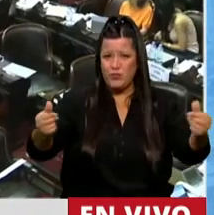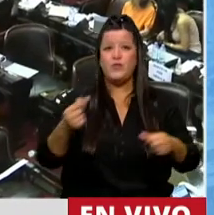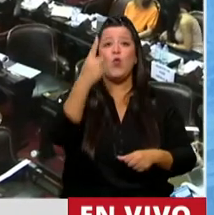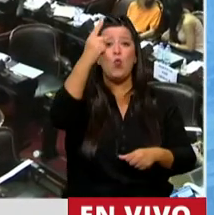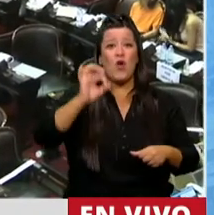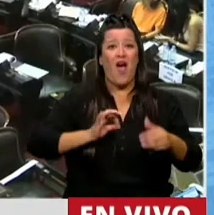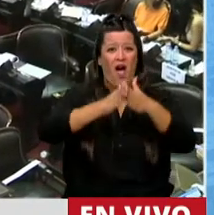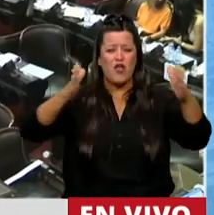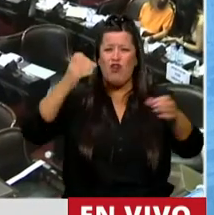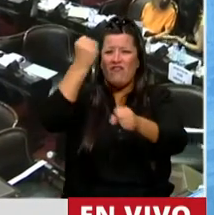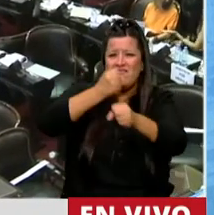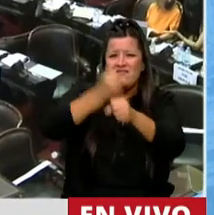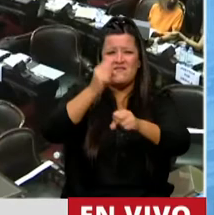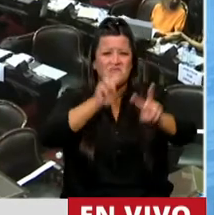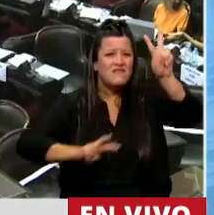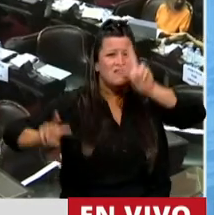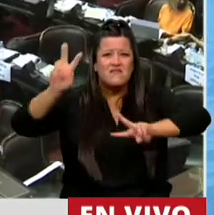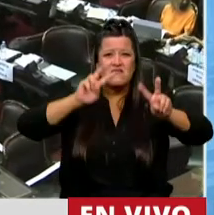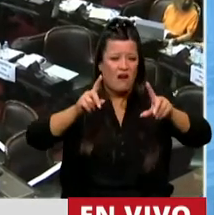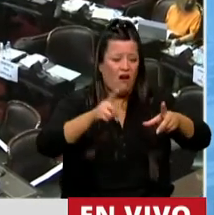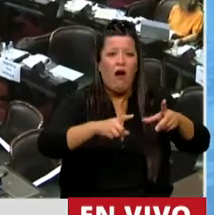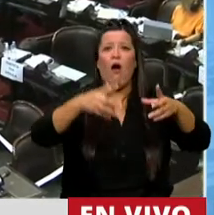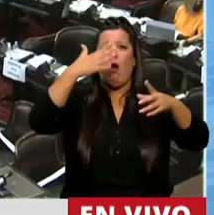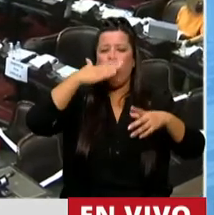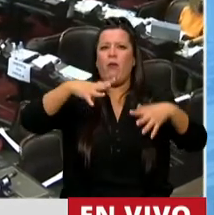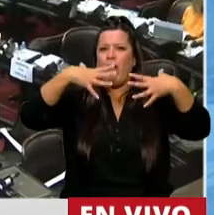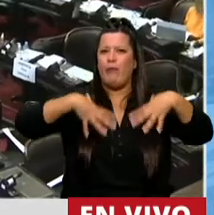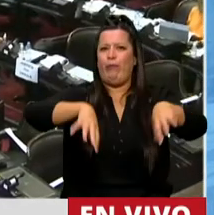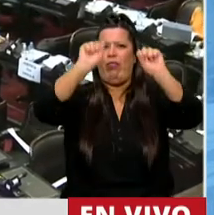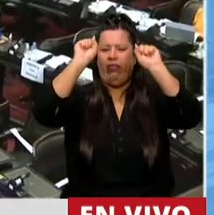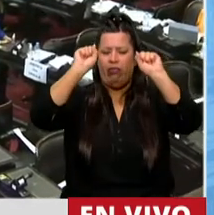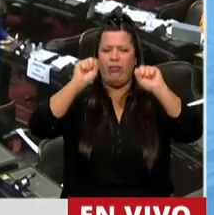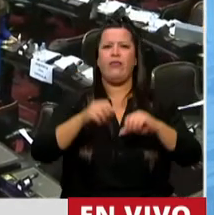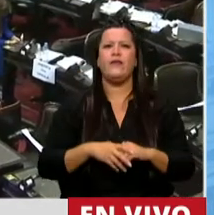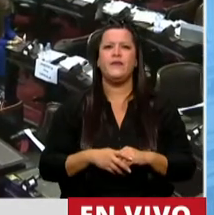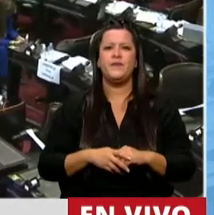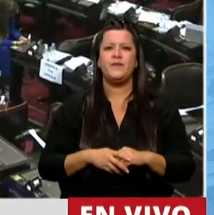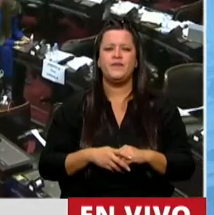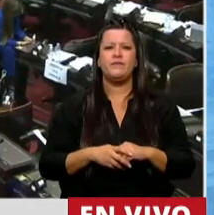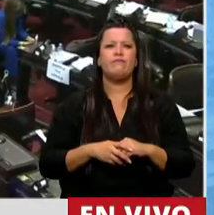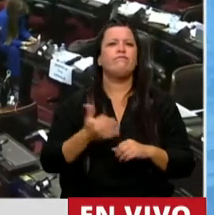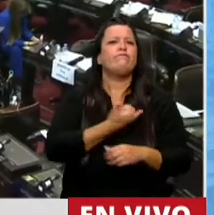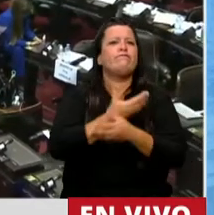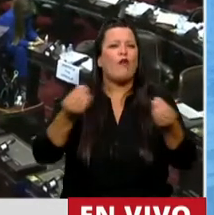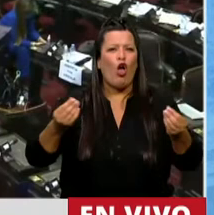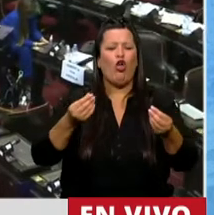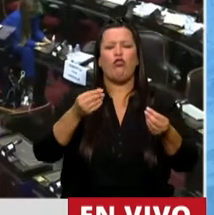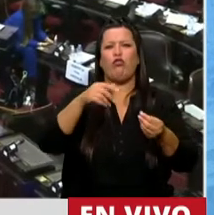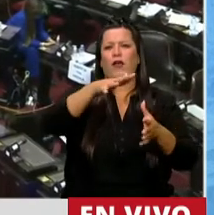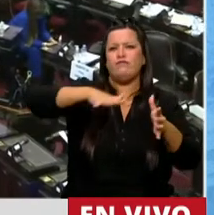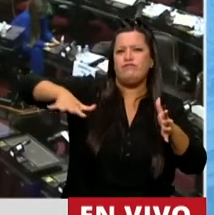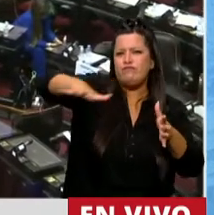tareas de búsqueda, restos del submarino fueron localizados en un cañón del Talud